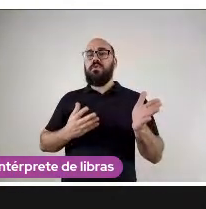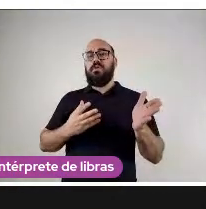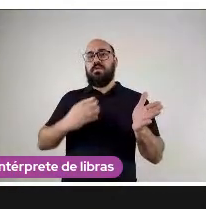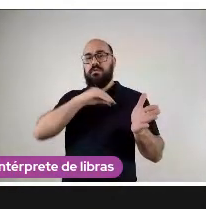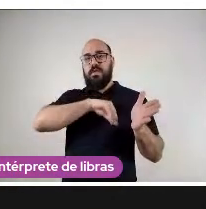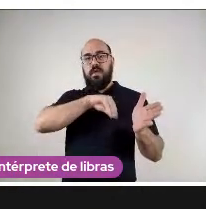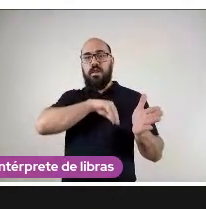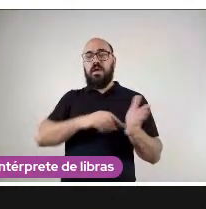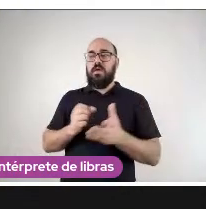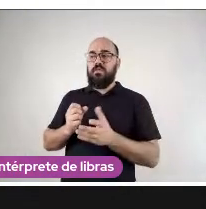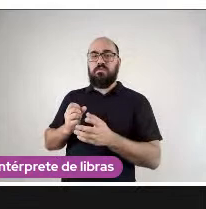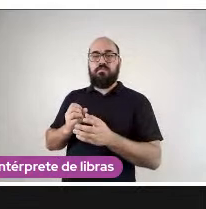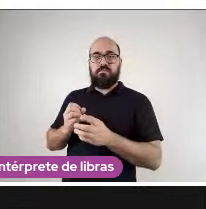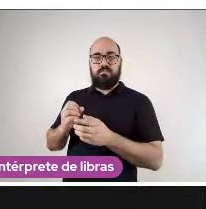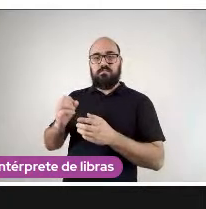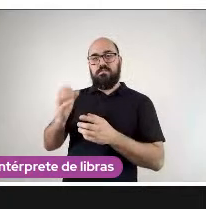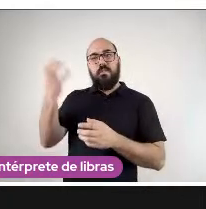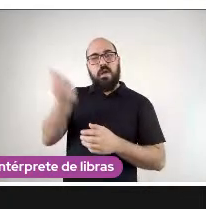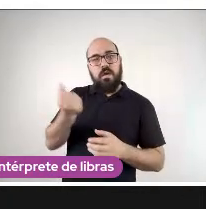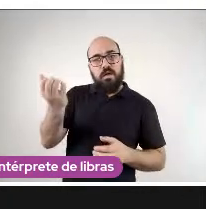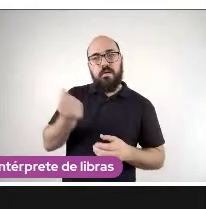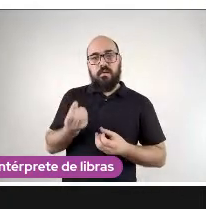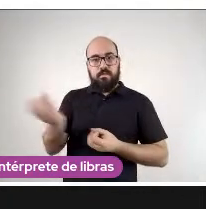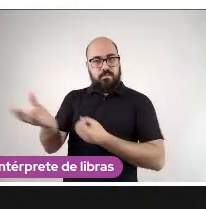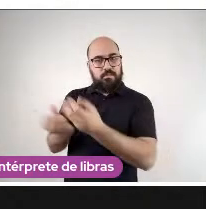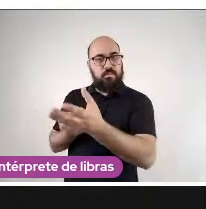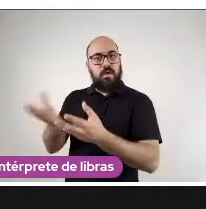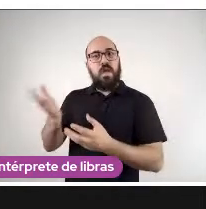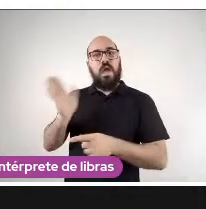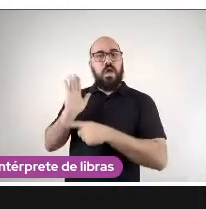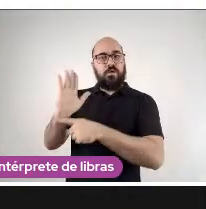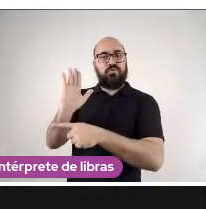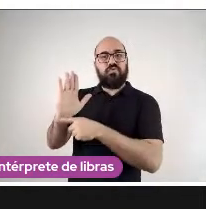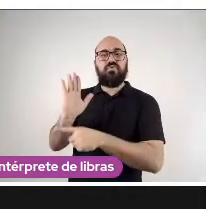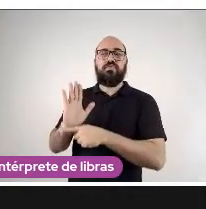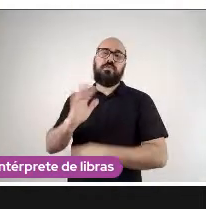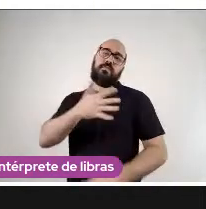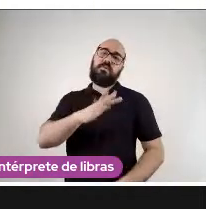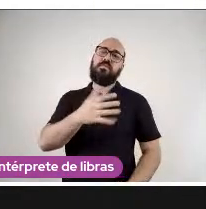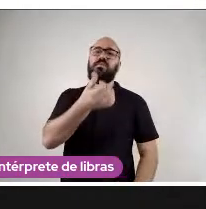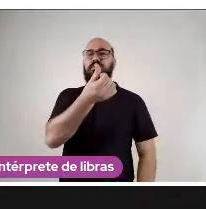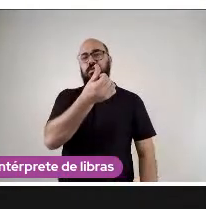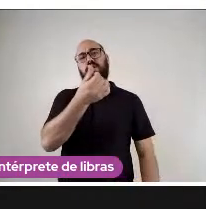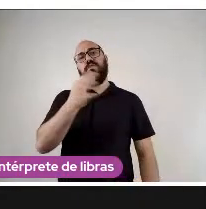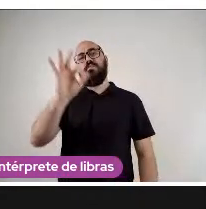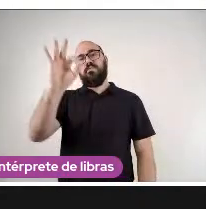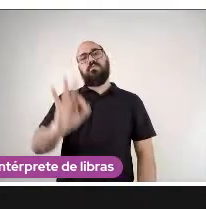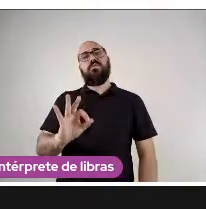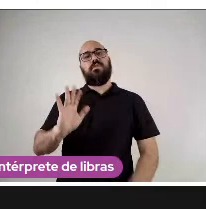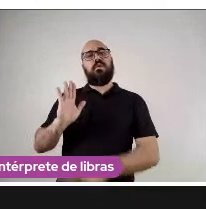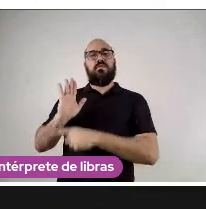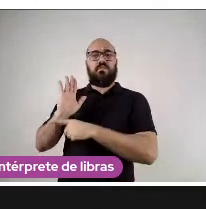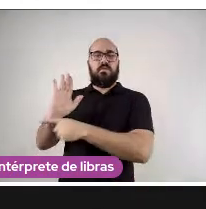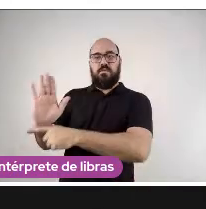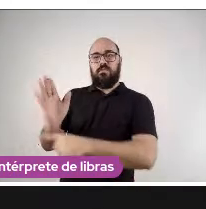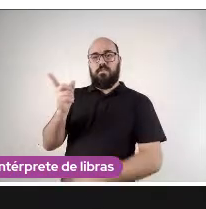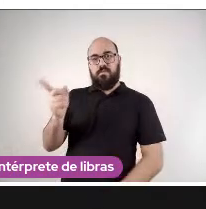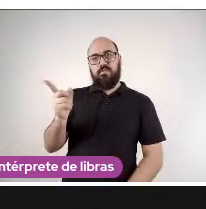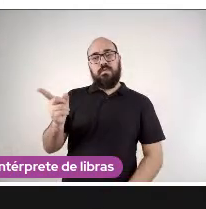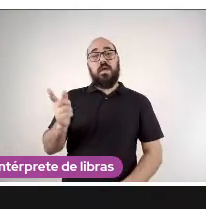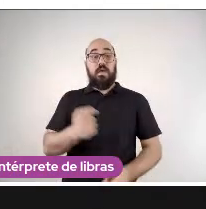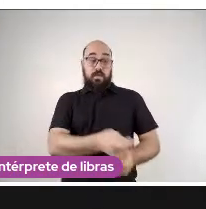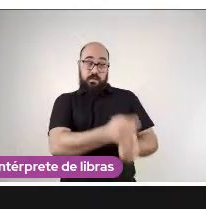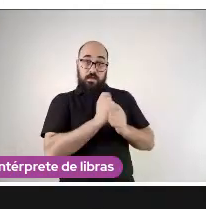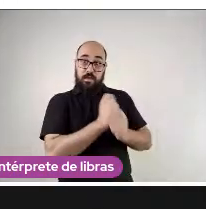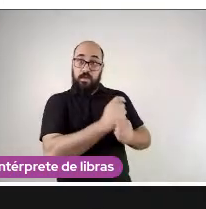dan los intermediarios. Por eso desarrollamos un proyecto de trazabilidad donde dábamos un valor agregado a la pesca artesanal sostenible y bien